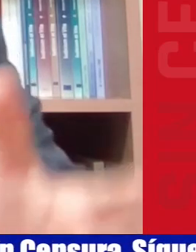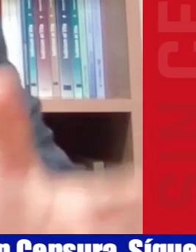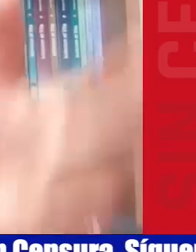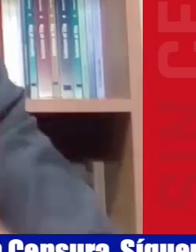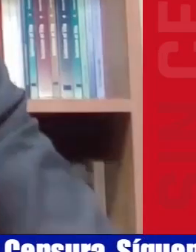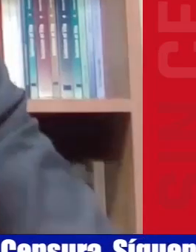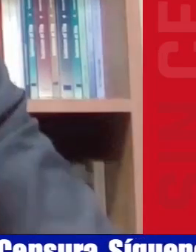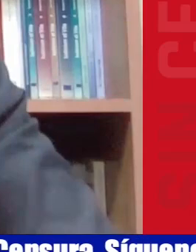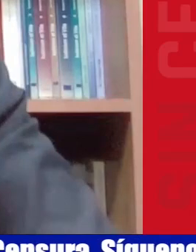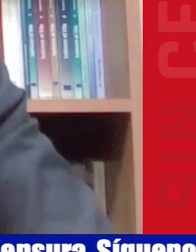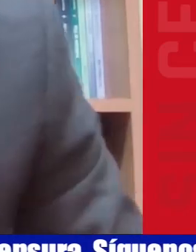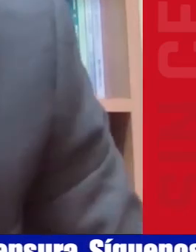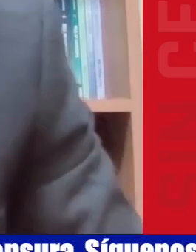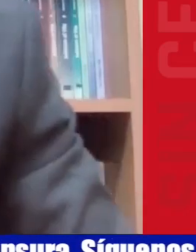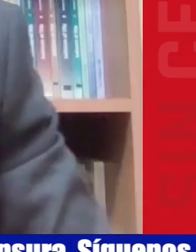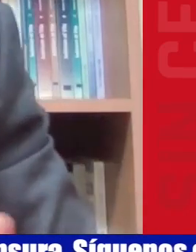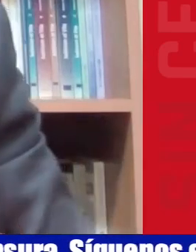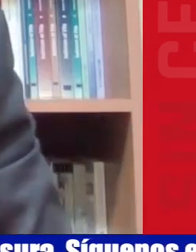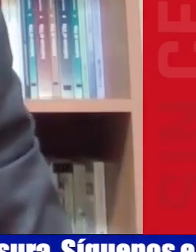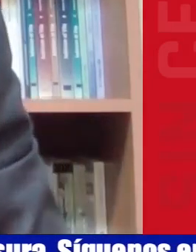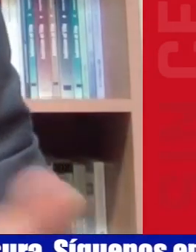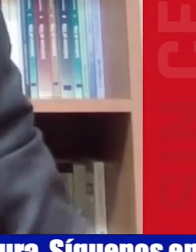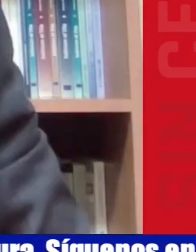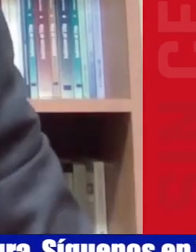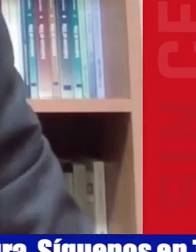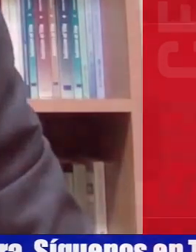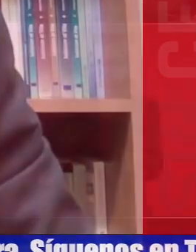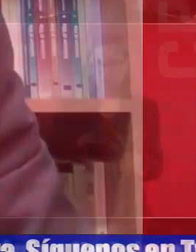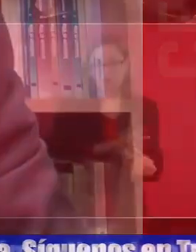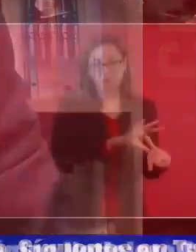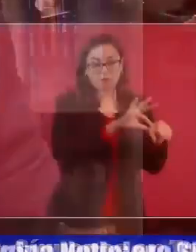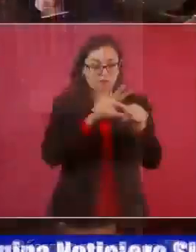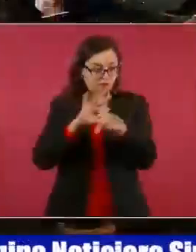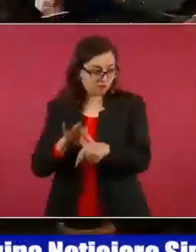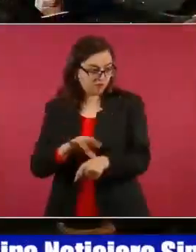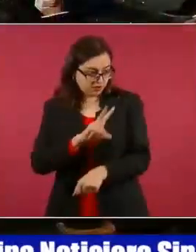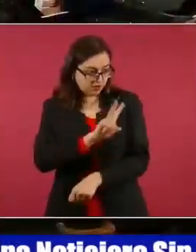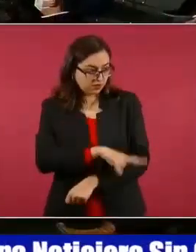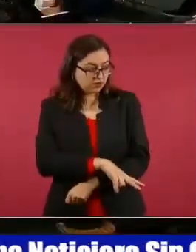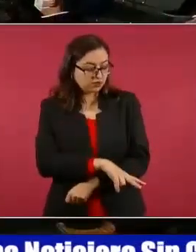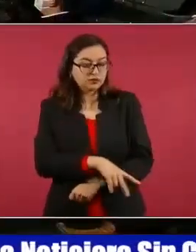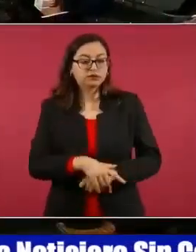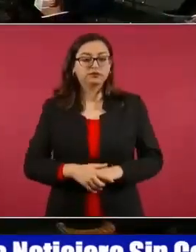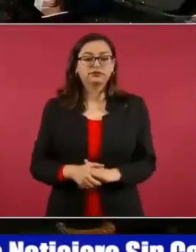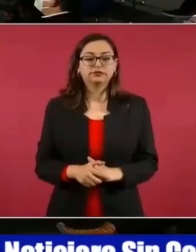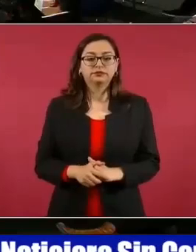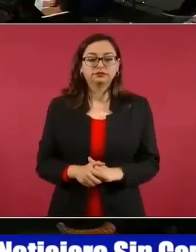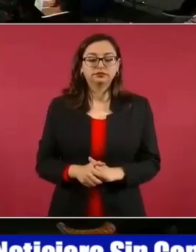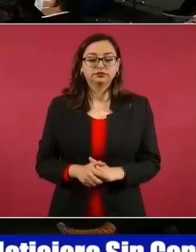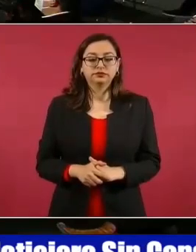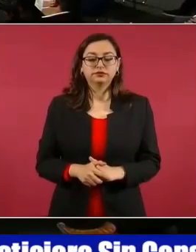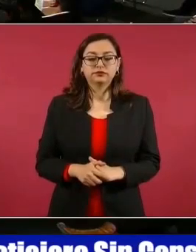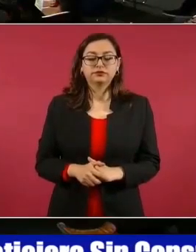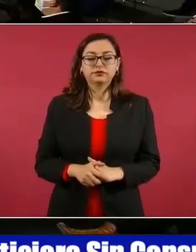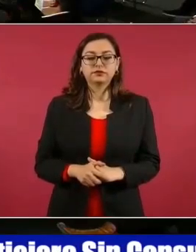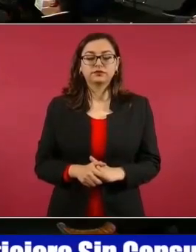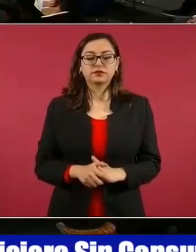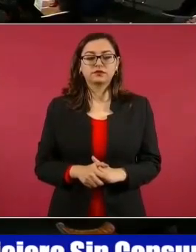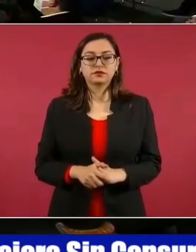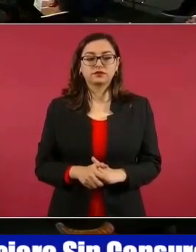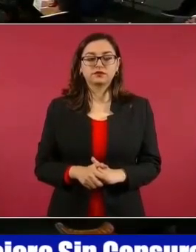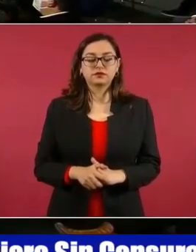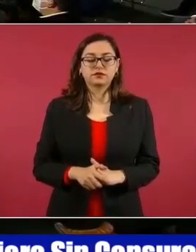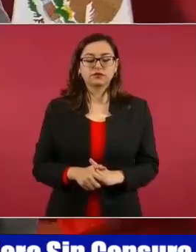bueno, tiene que haber elementos objetivos, tiene que haber un señalamiento, evidencias, porque pues es un